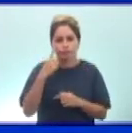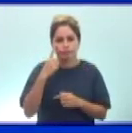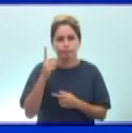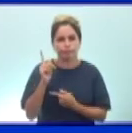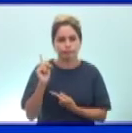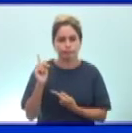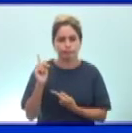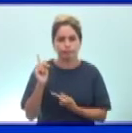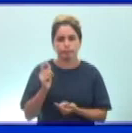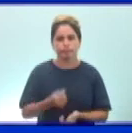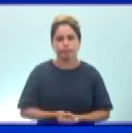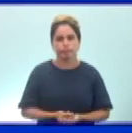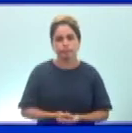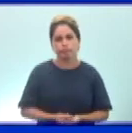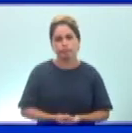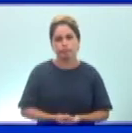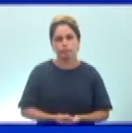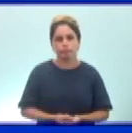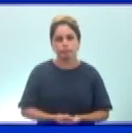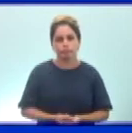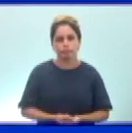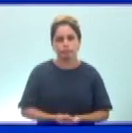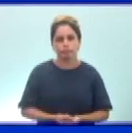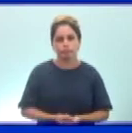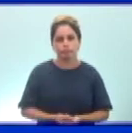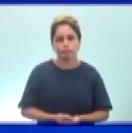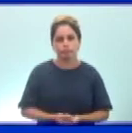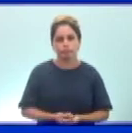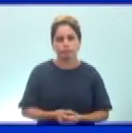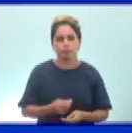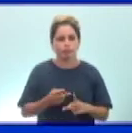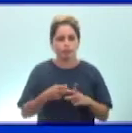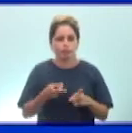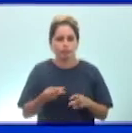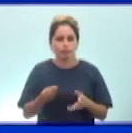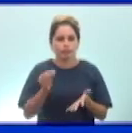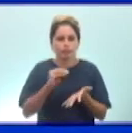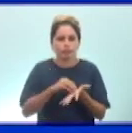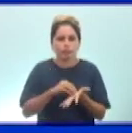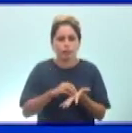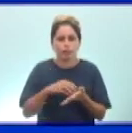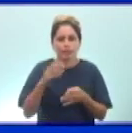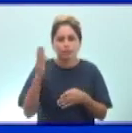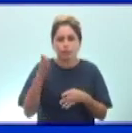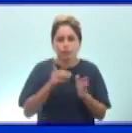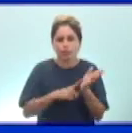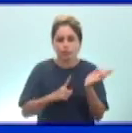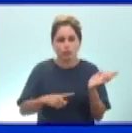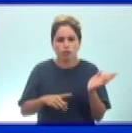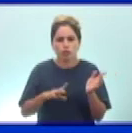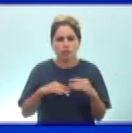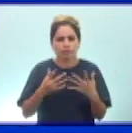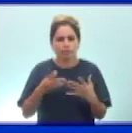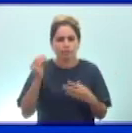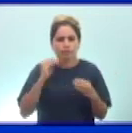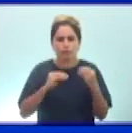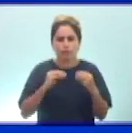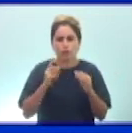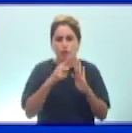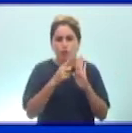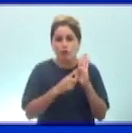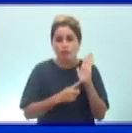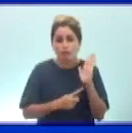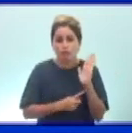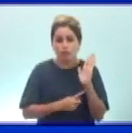del calcio. Para representar la distribución electrónica simplificada, debemos conocer los elementos que se consideran como